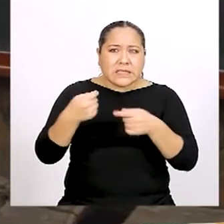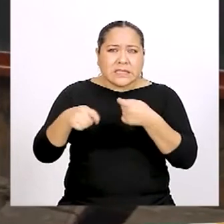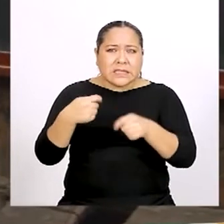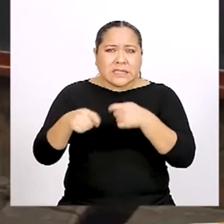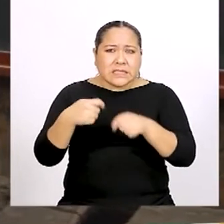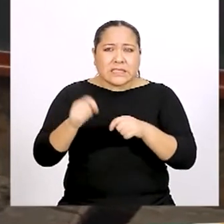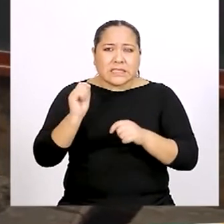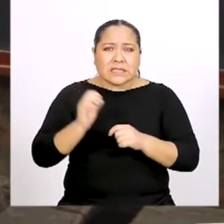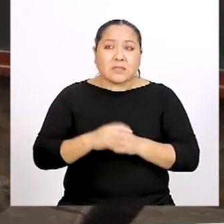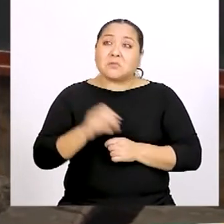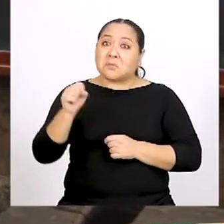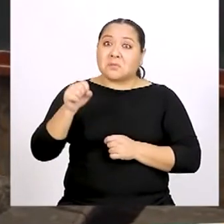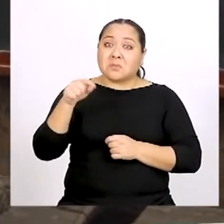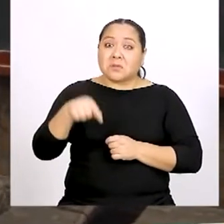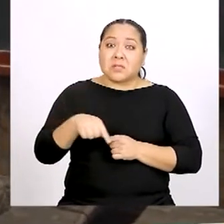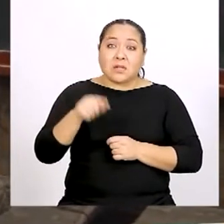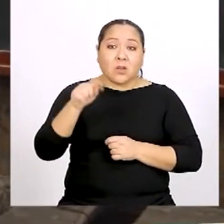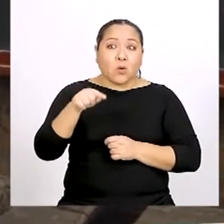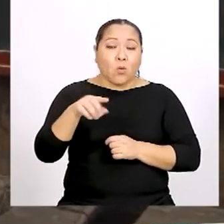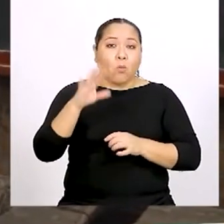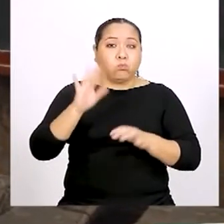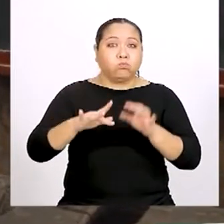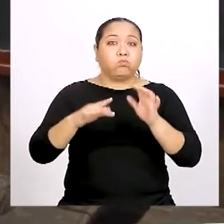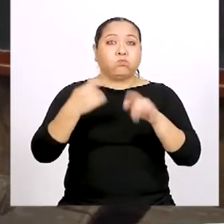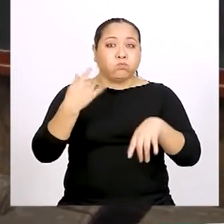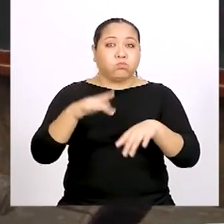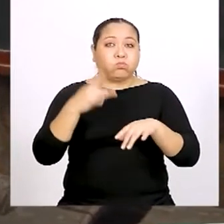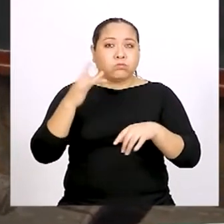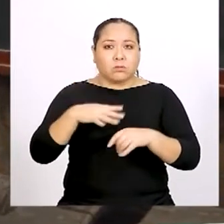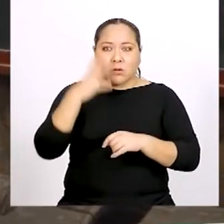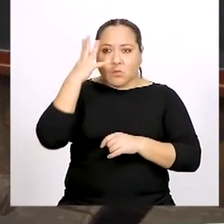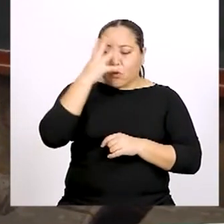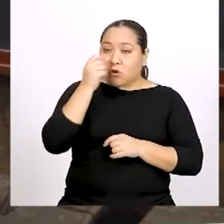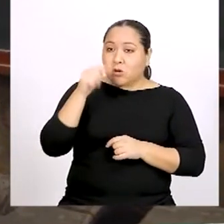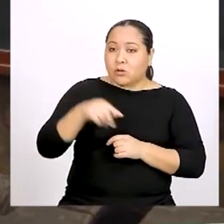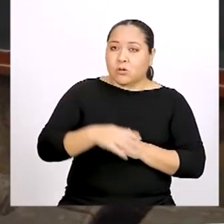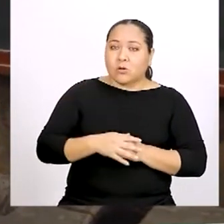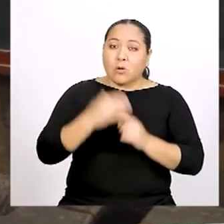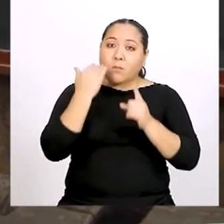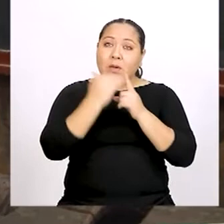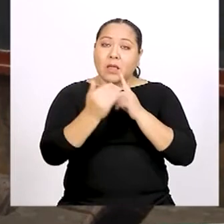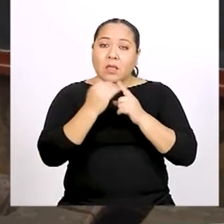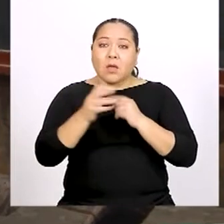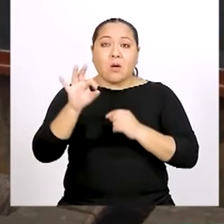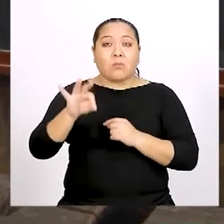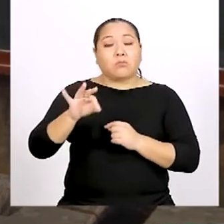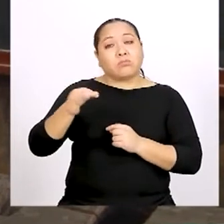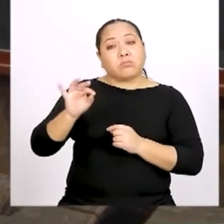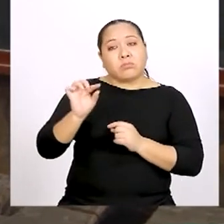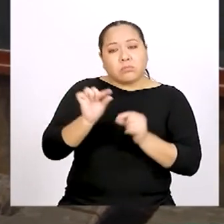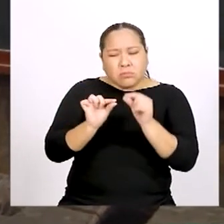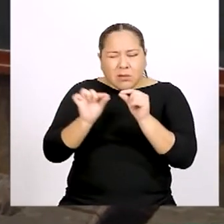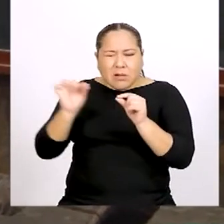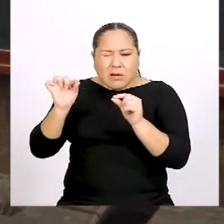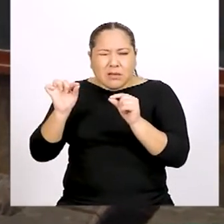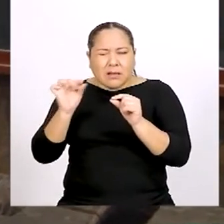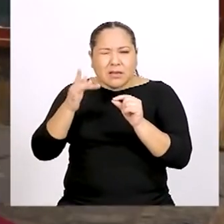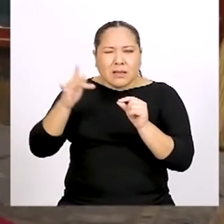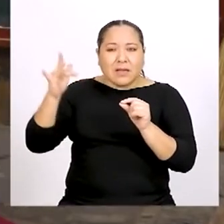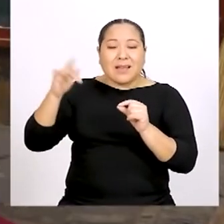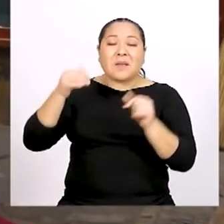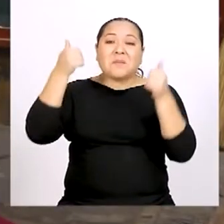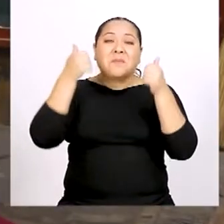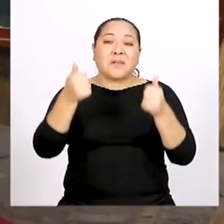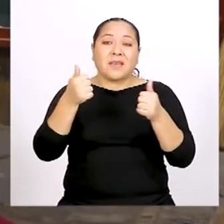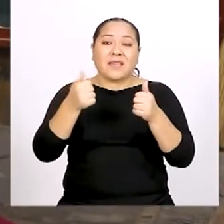la pequeñita? ¡Uy, sí! ¿Y esta? ¡Ay, qué bonito sonido! ¡Medio! ¡Un poquito más